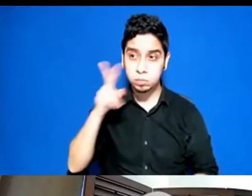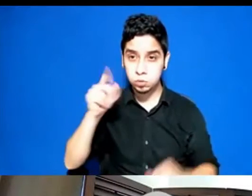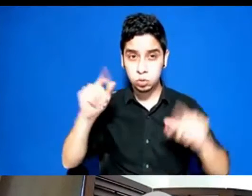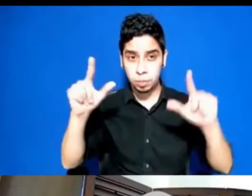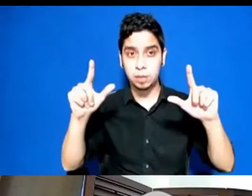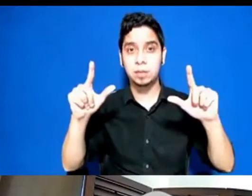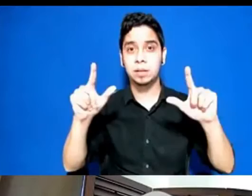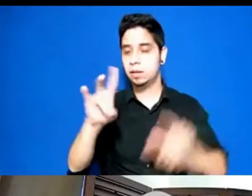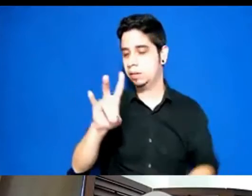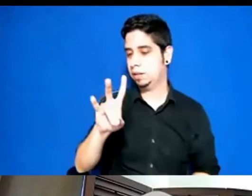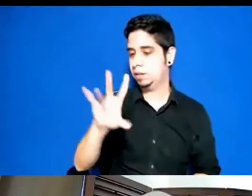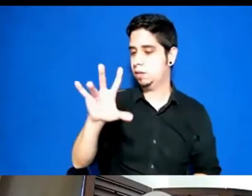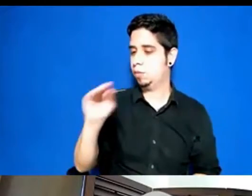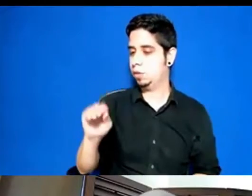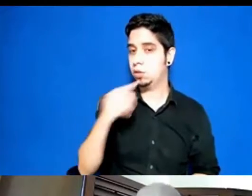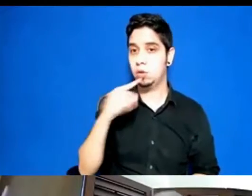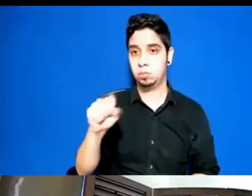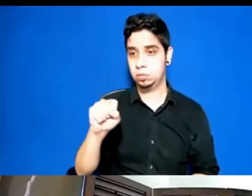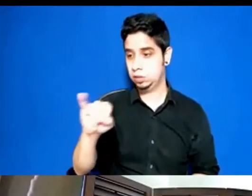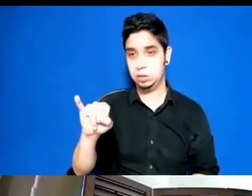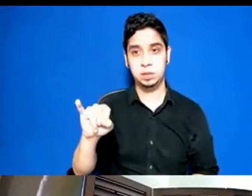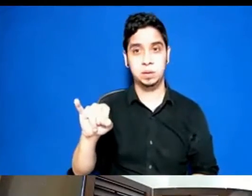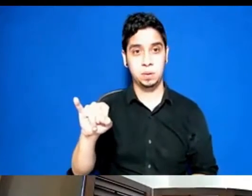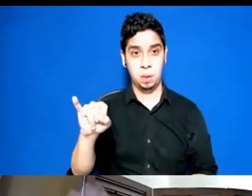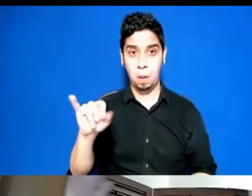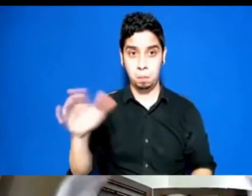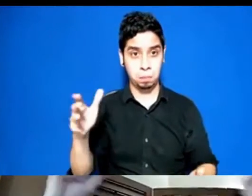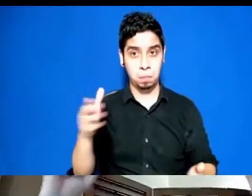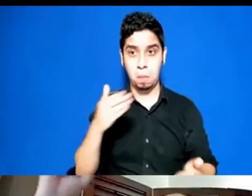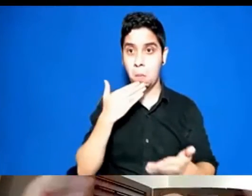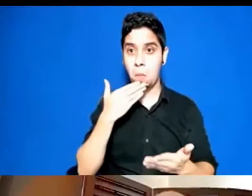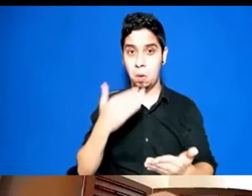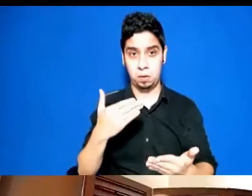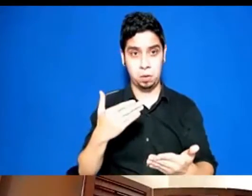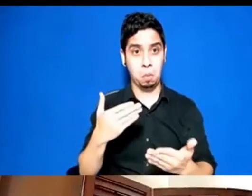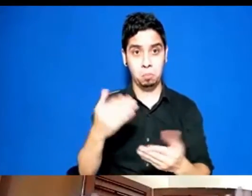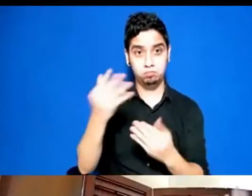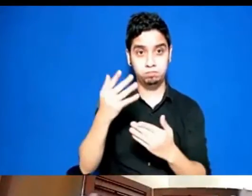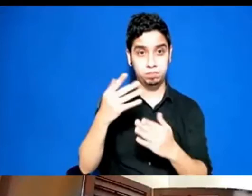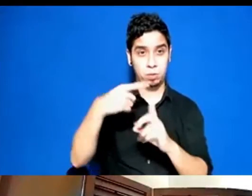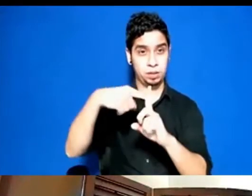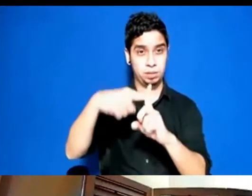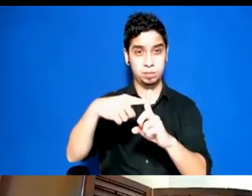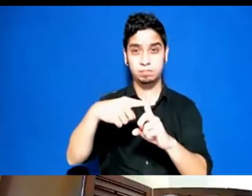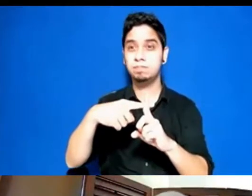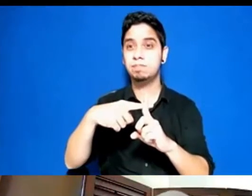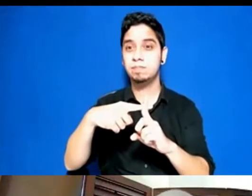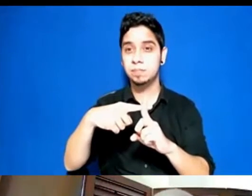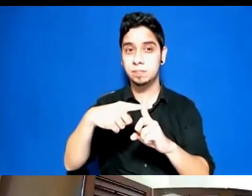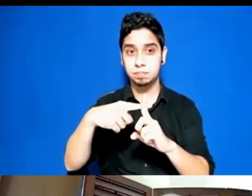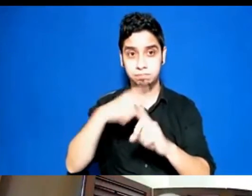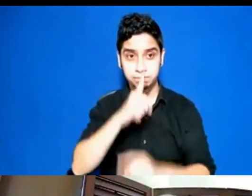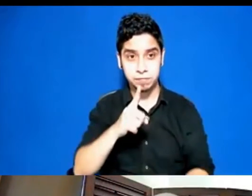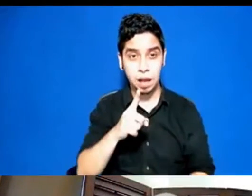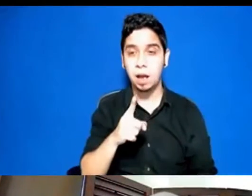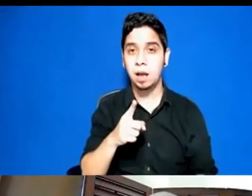el 75% dijo que sí. Pero eso son buenas noticias. Estas son maravillosas noticias,